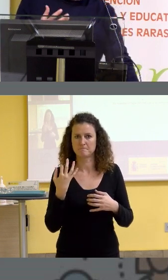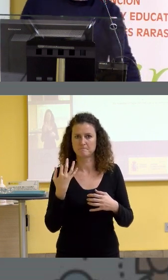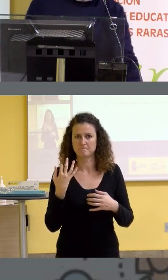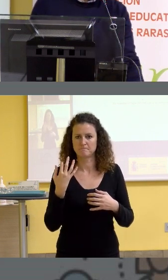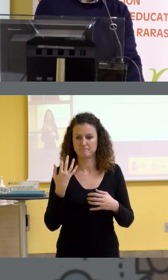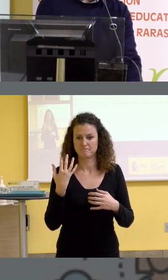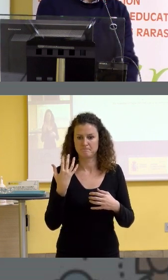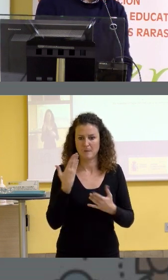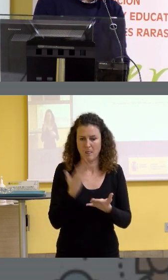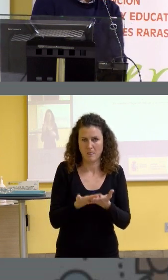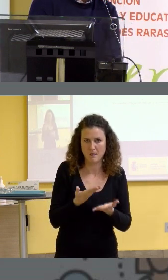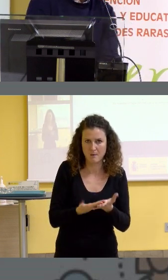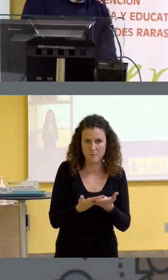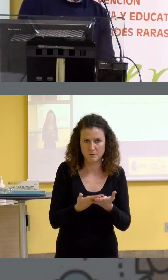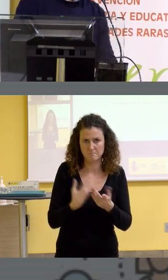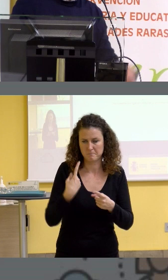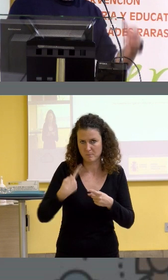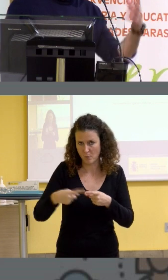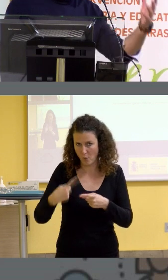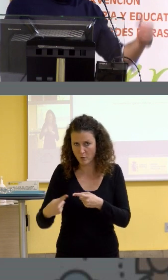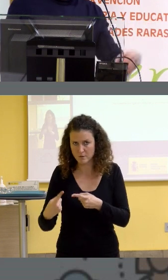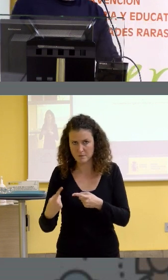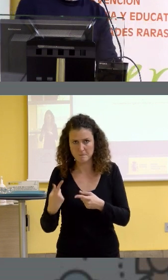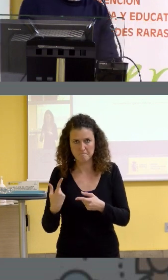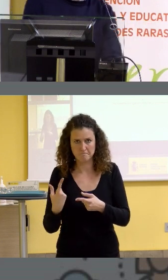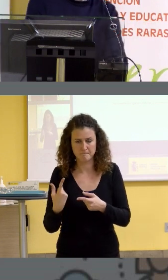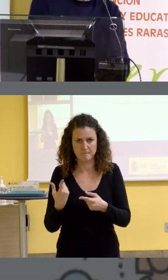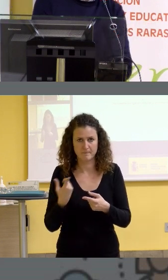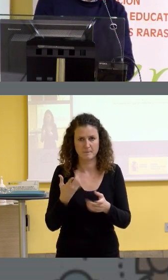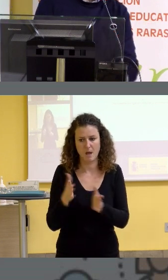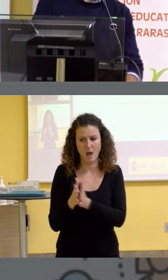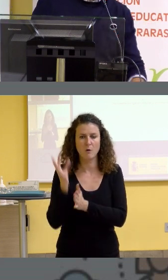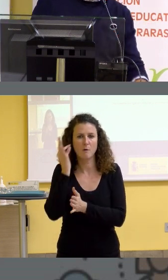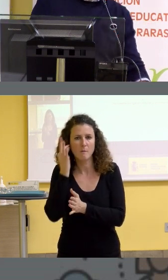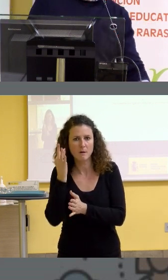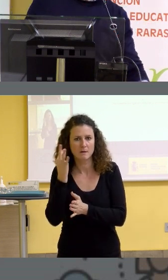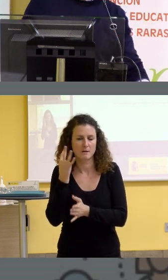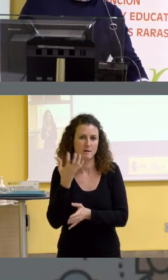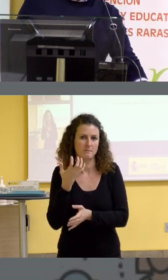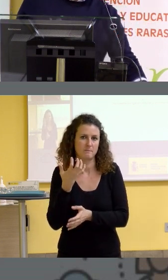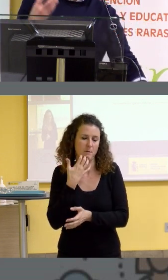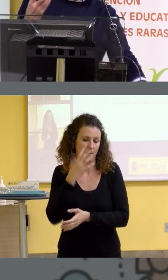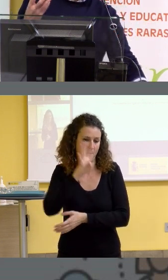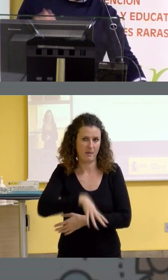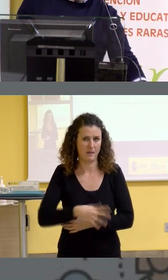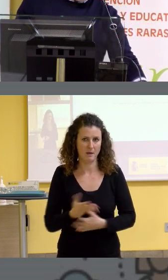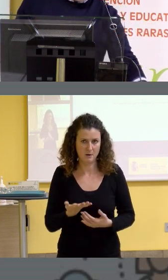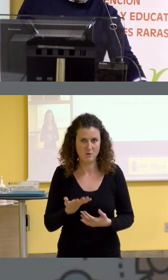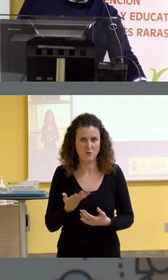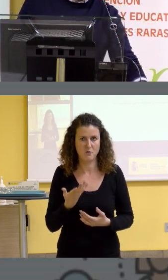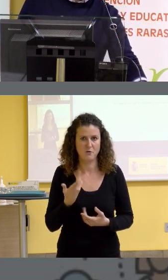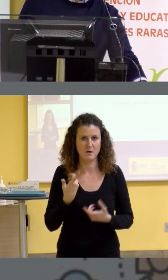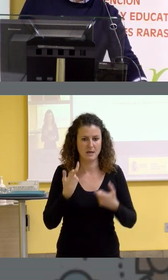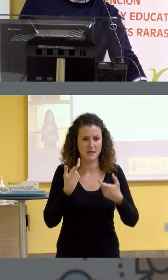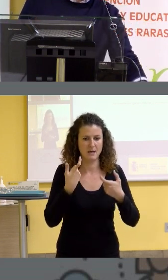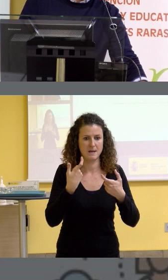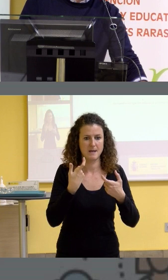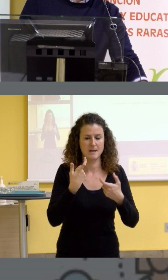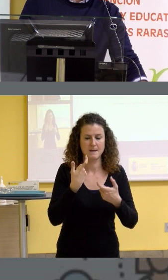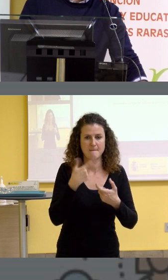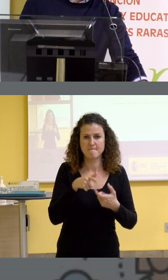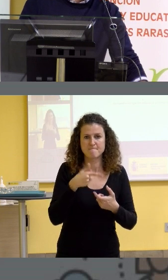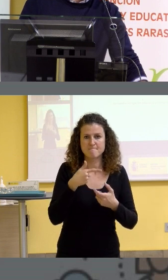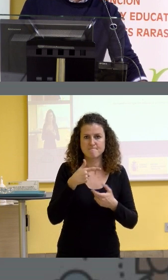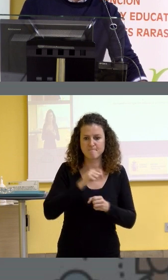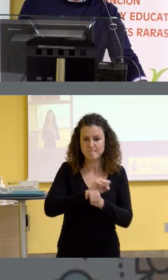Y la pandemia ha demostrado también otras cosas, un poco también en línea de lo que decía la compañera, al menos en Barcelona. En términos de cifras, la pandemia ha